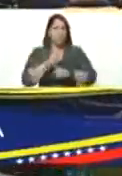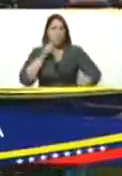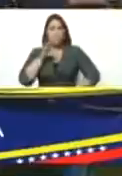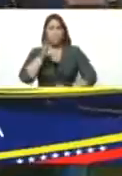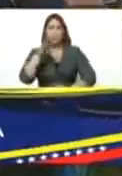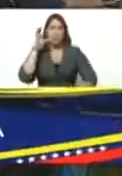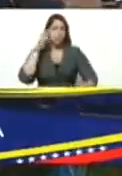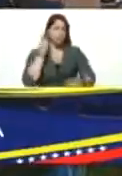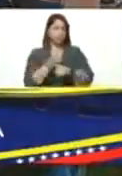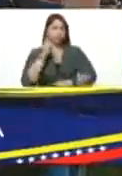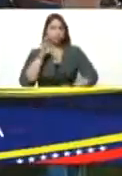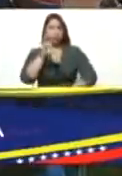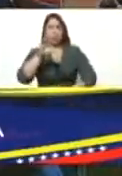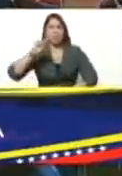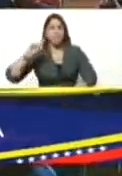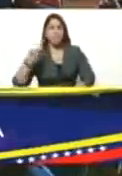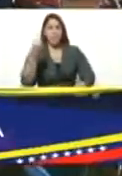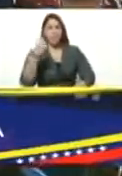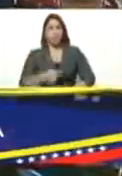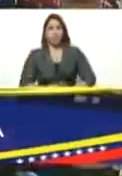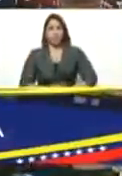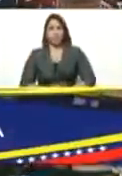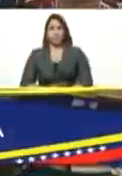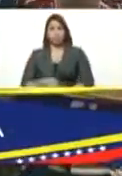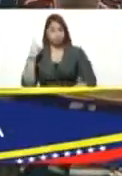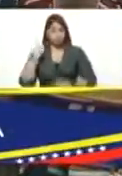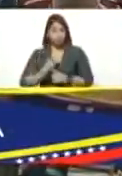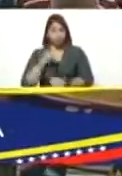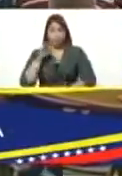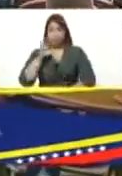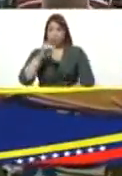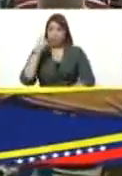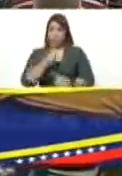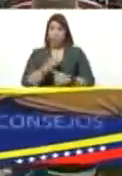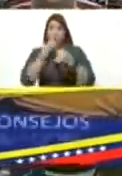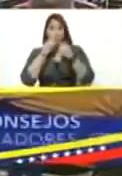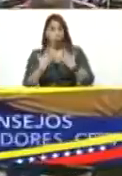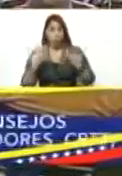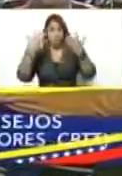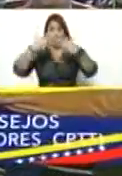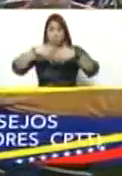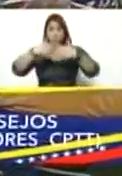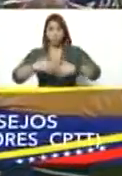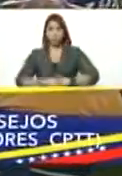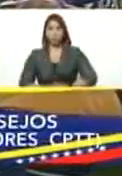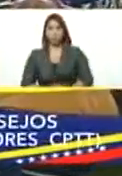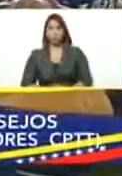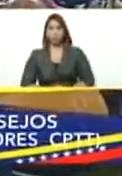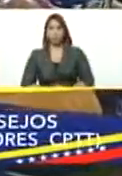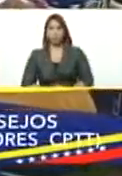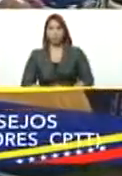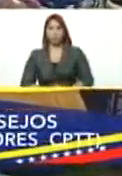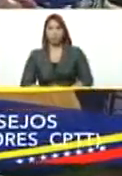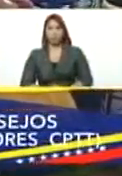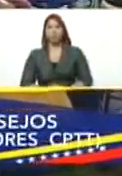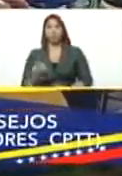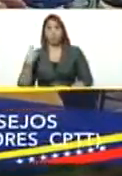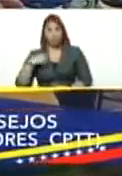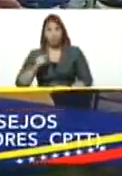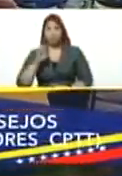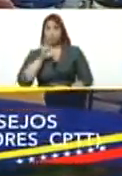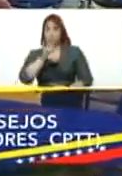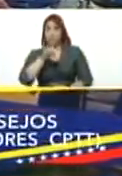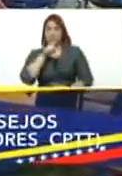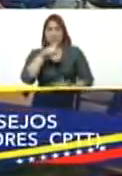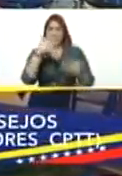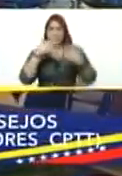La patria primero. Y para que haya patria tiene que haber una buena empresa. Para que haya patria, esta